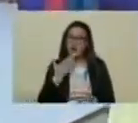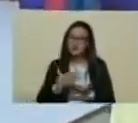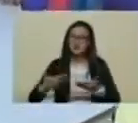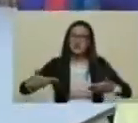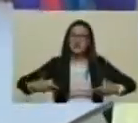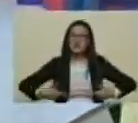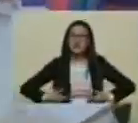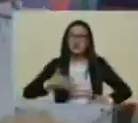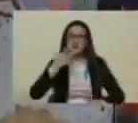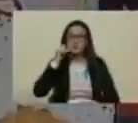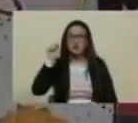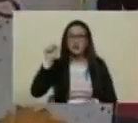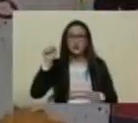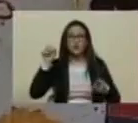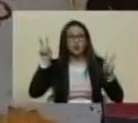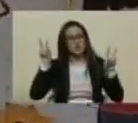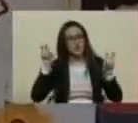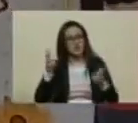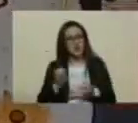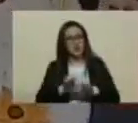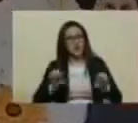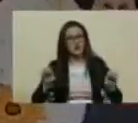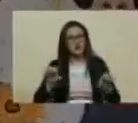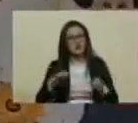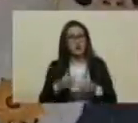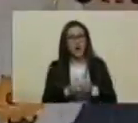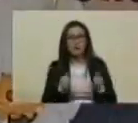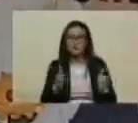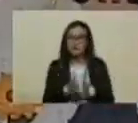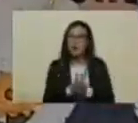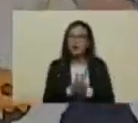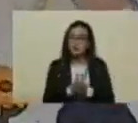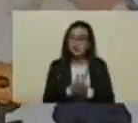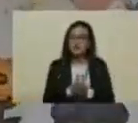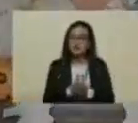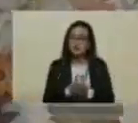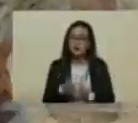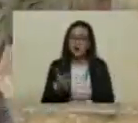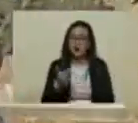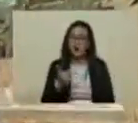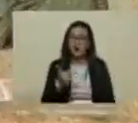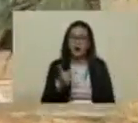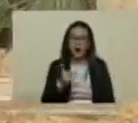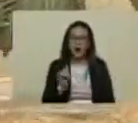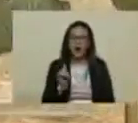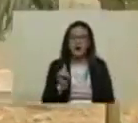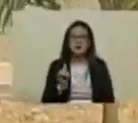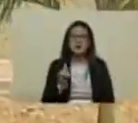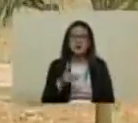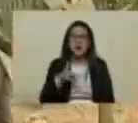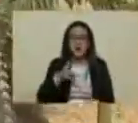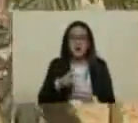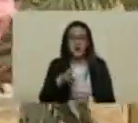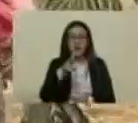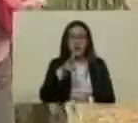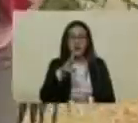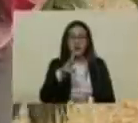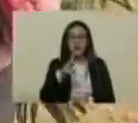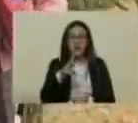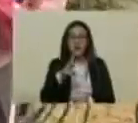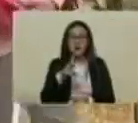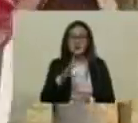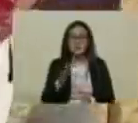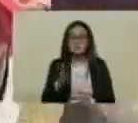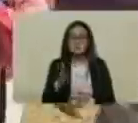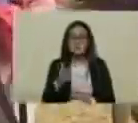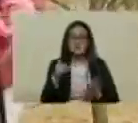suyo en materia educativa, el estado Anzoátegui cuenta con la posibilidad de inaugurar a la par de este cerca